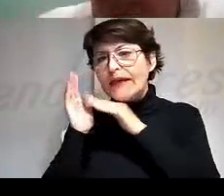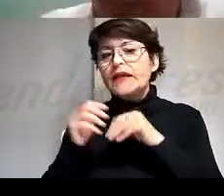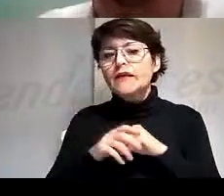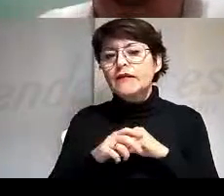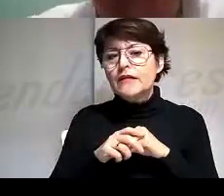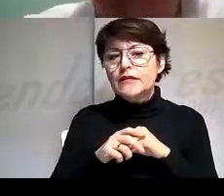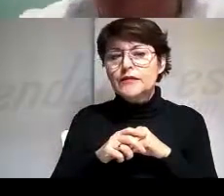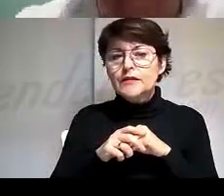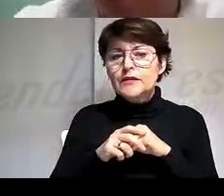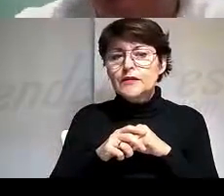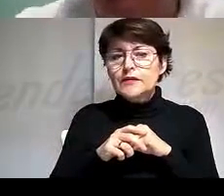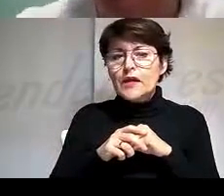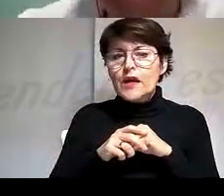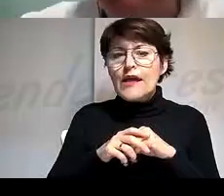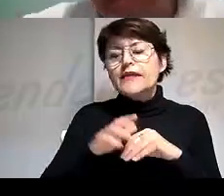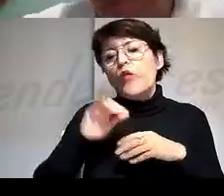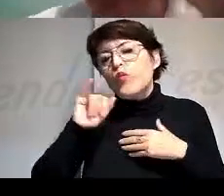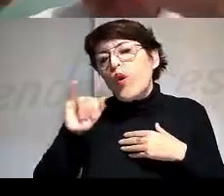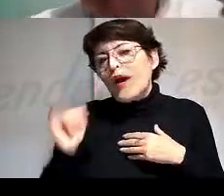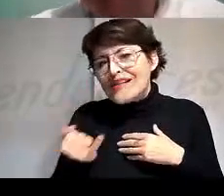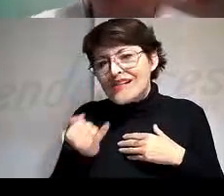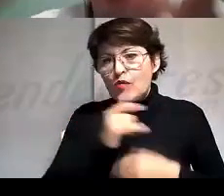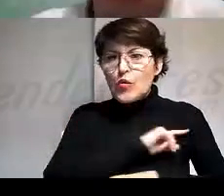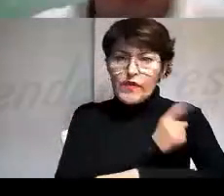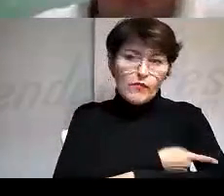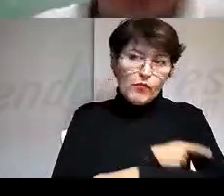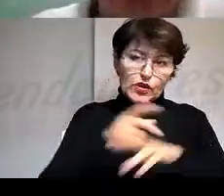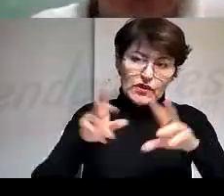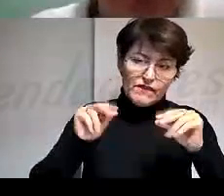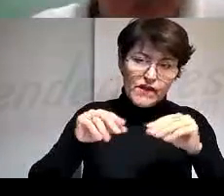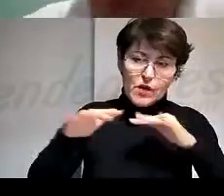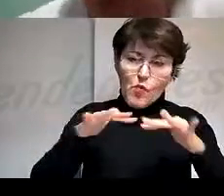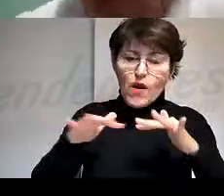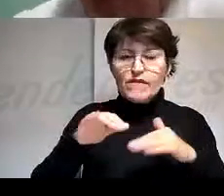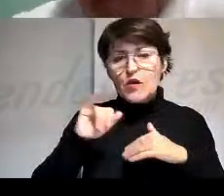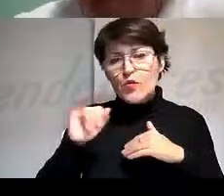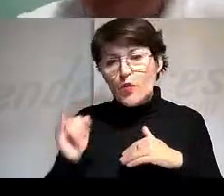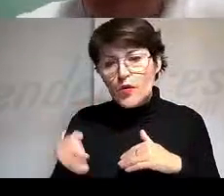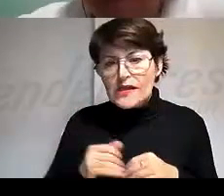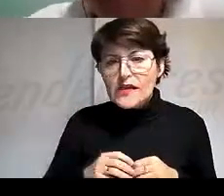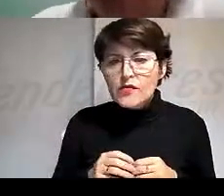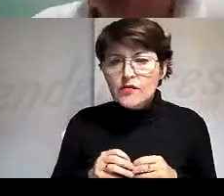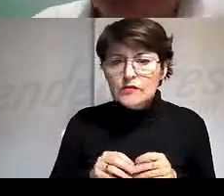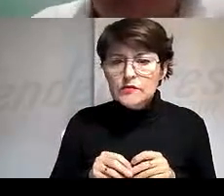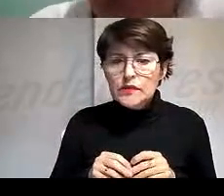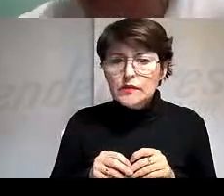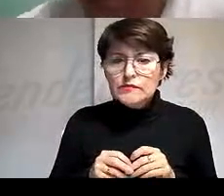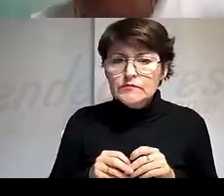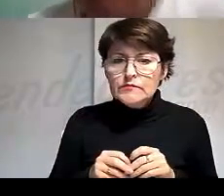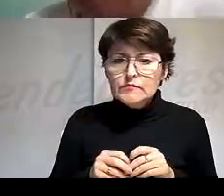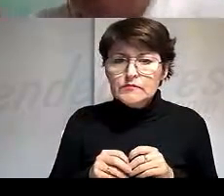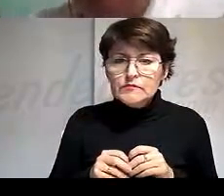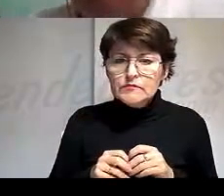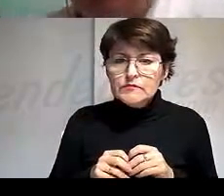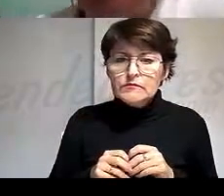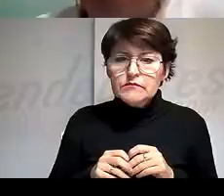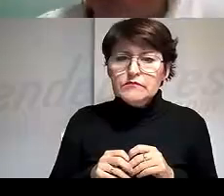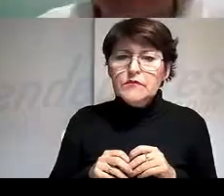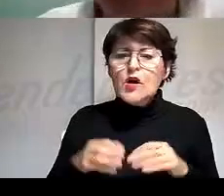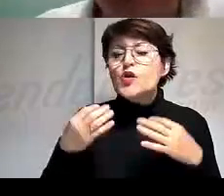fisiológico, aparte del cansancio, evidentemente, a nivel, bueno, para explicarlo a nivel coloquial, pues uno está cansado,